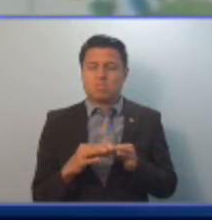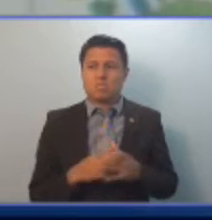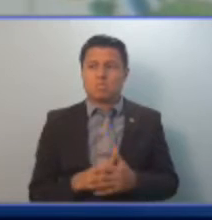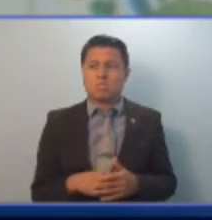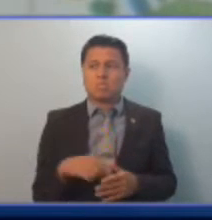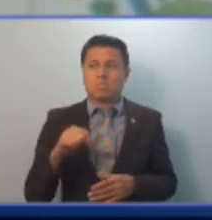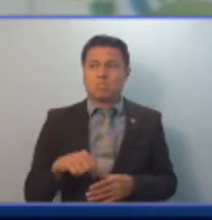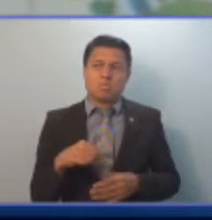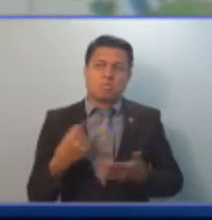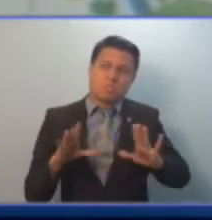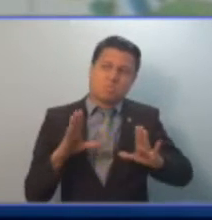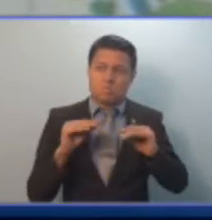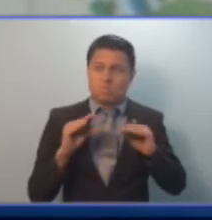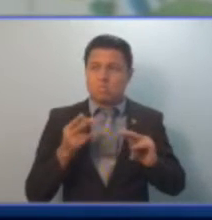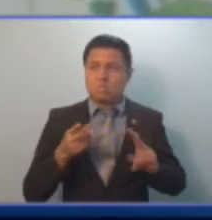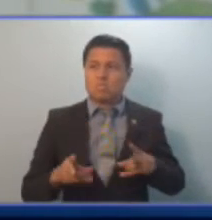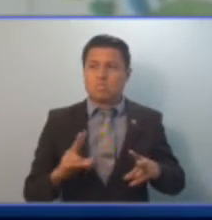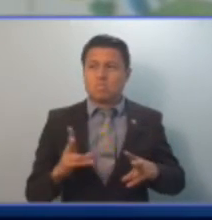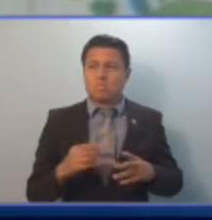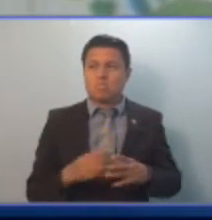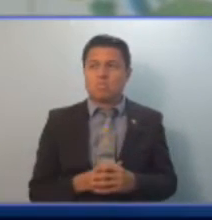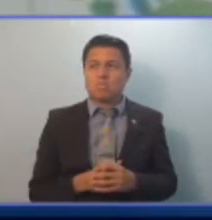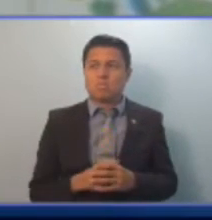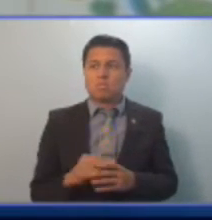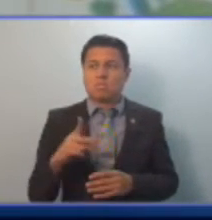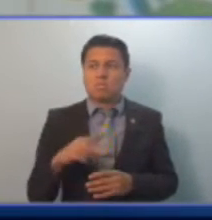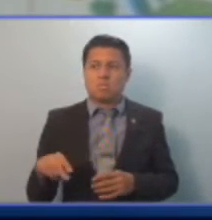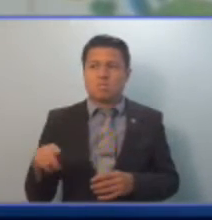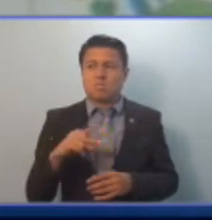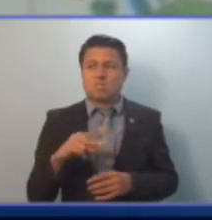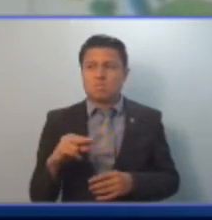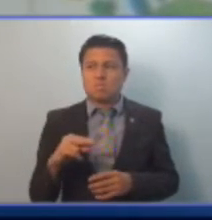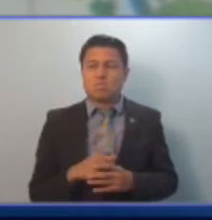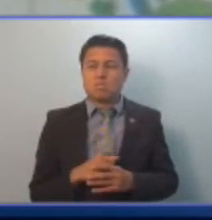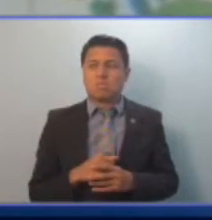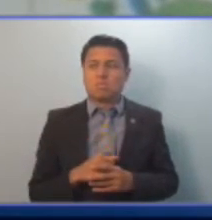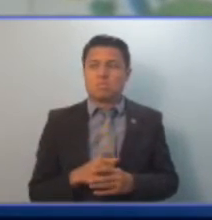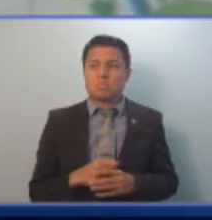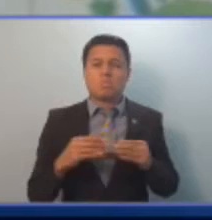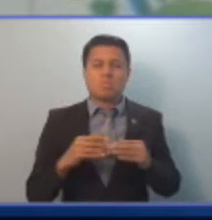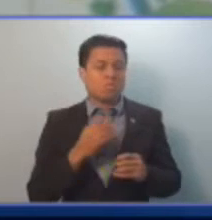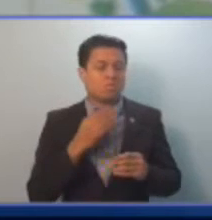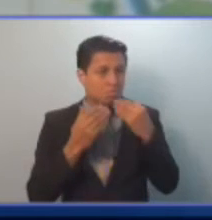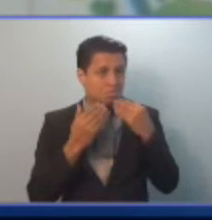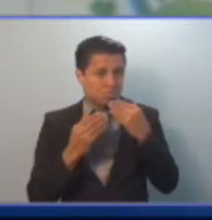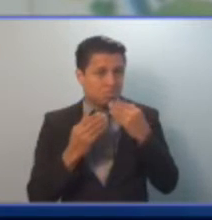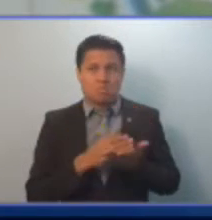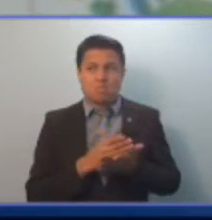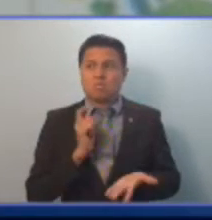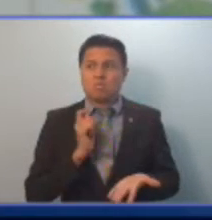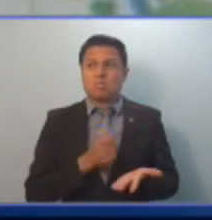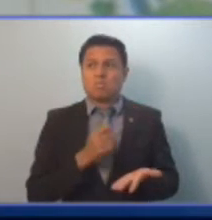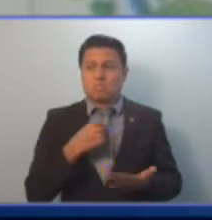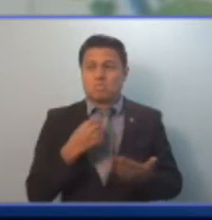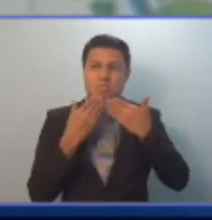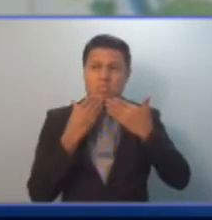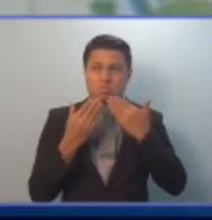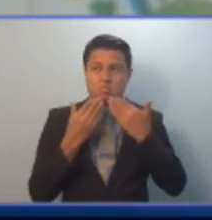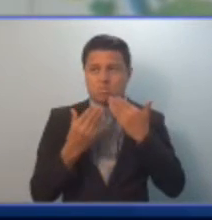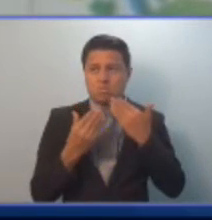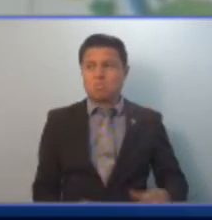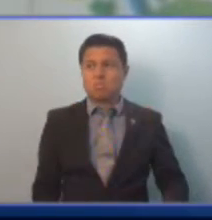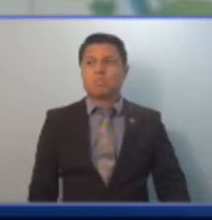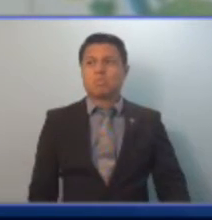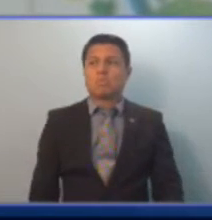esto lo hemos hablado con amigos. Yo puedo mencionar, en el tribunal he hablado yo detenidamente